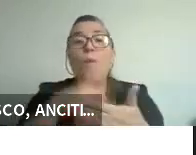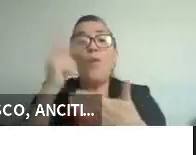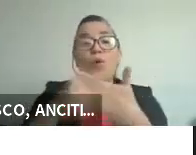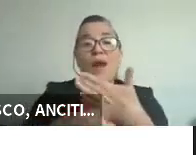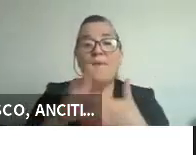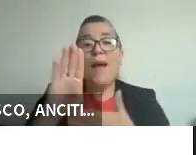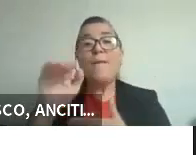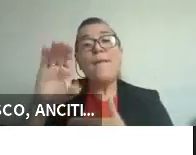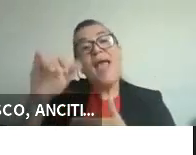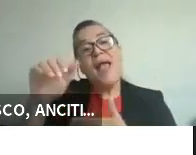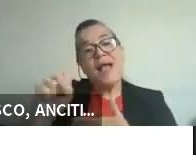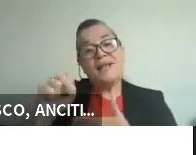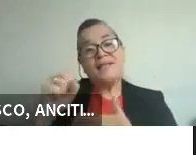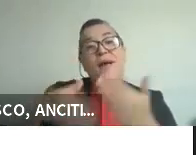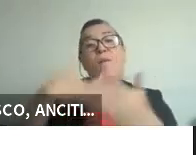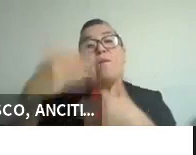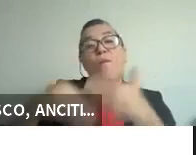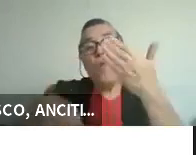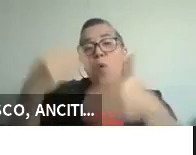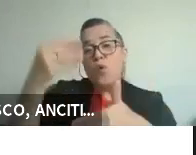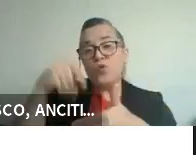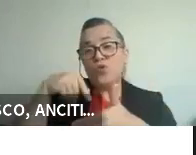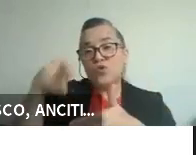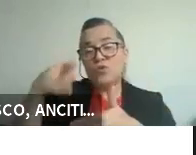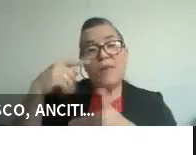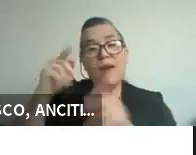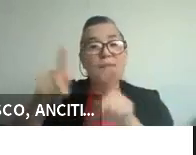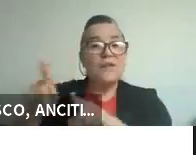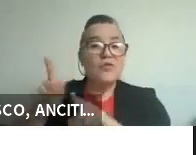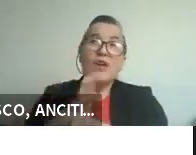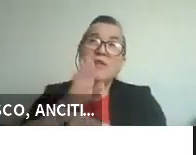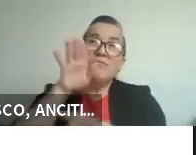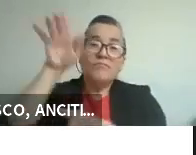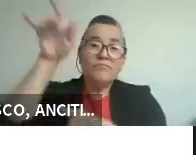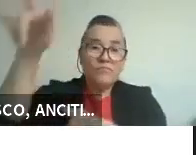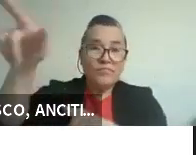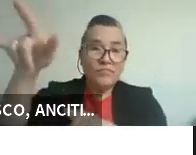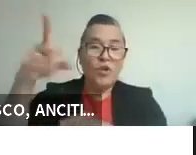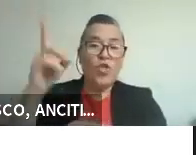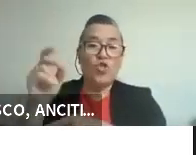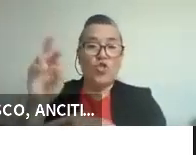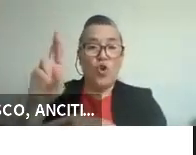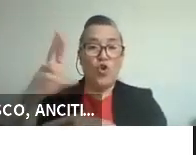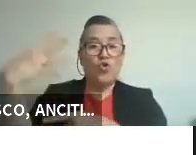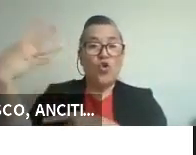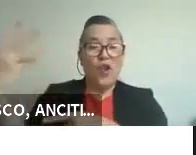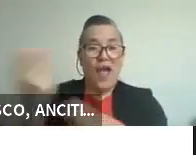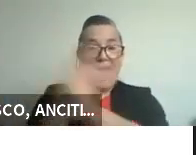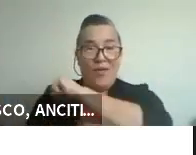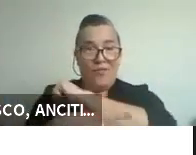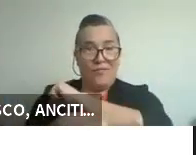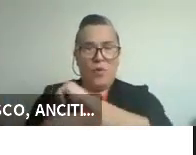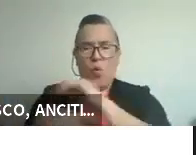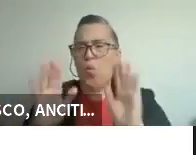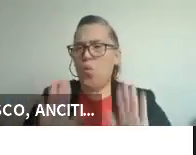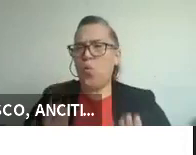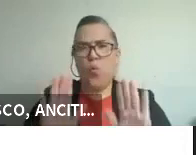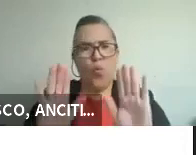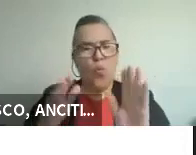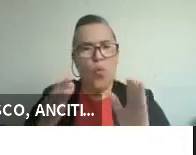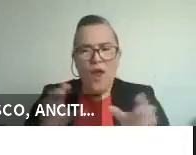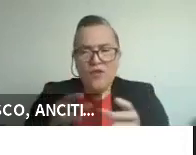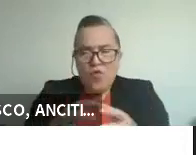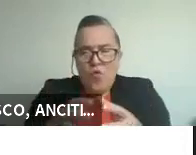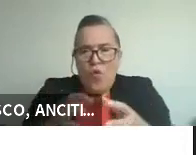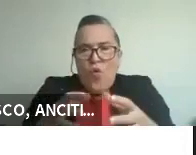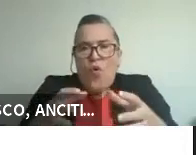becas de posgrado para personal académico para que obtuviera títulos de doctorado en el extranjero eso fue generando un colectivo